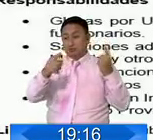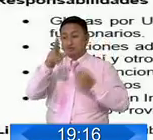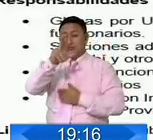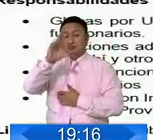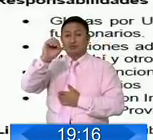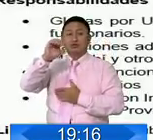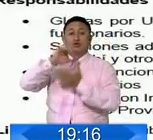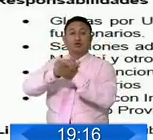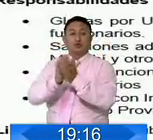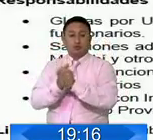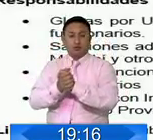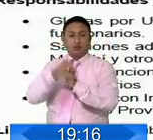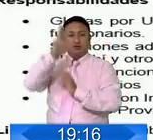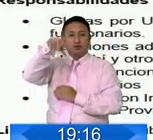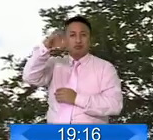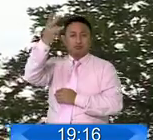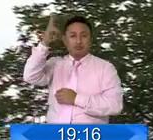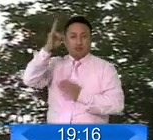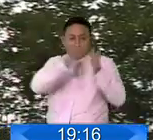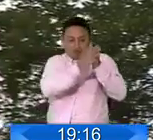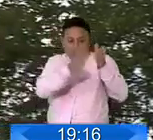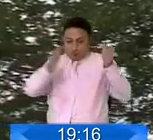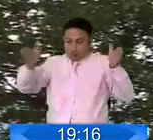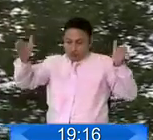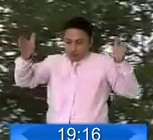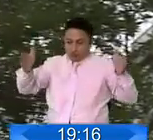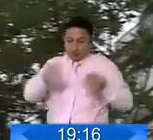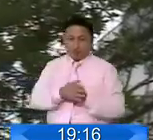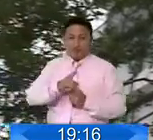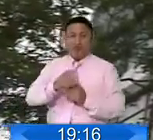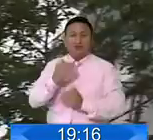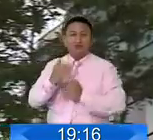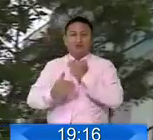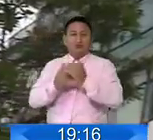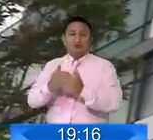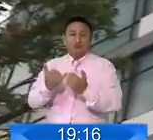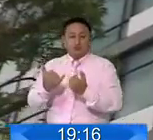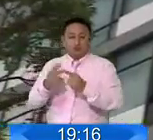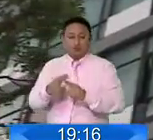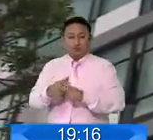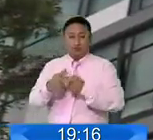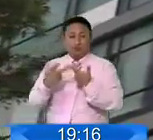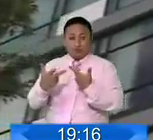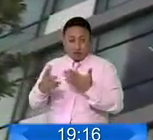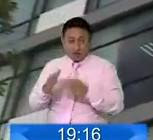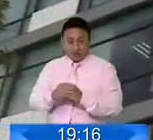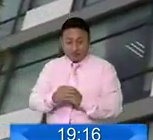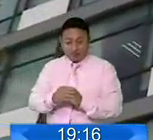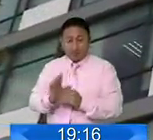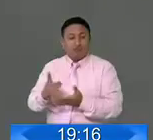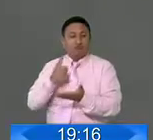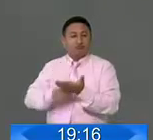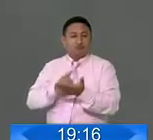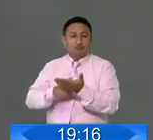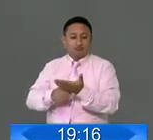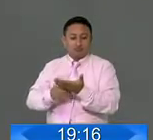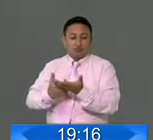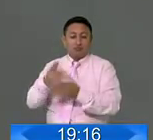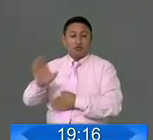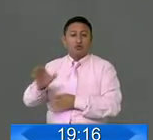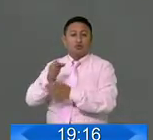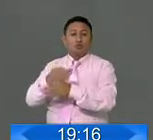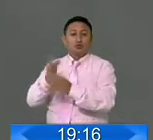30 de noviembre del 2017. Al momento, este proceso estaría en etapa de predeterminación, por lo que los